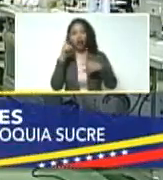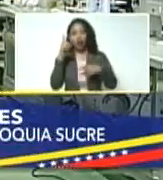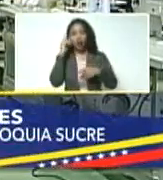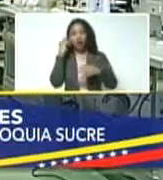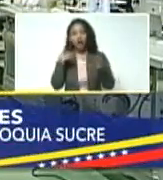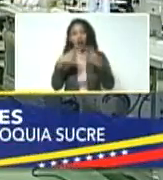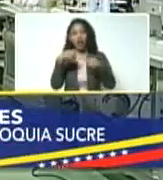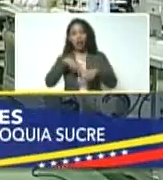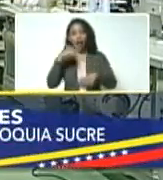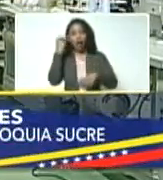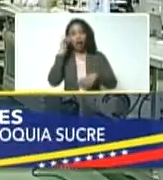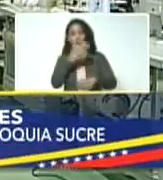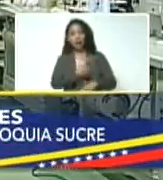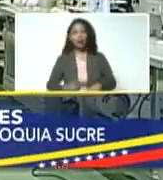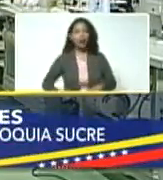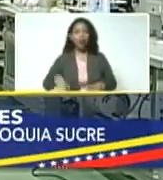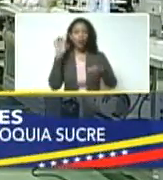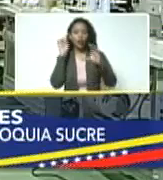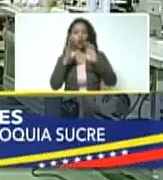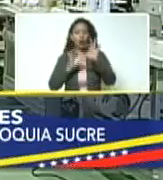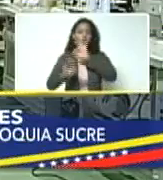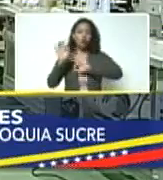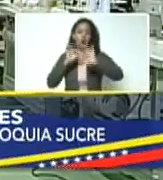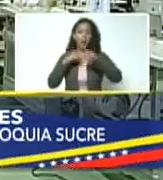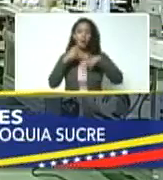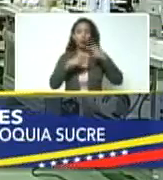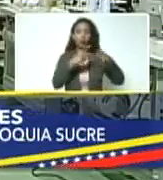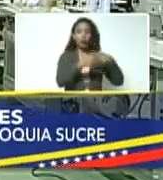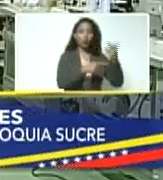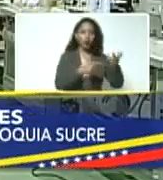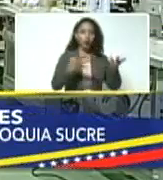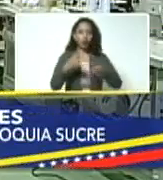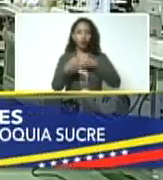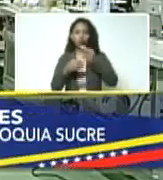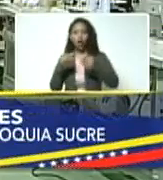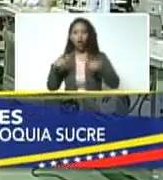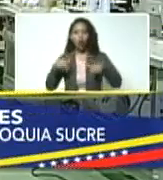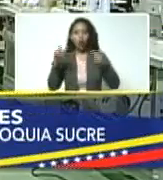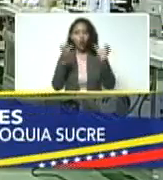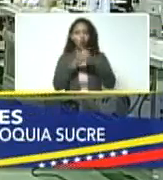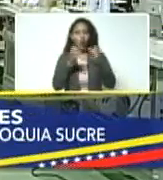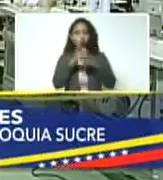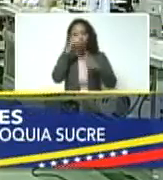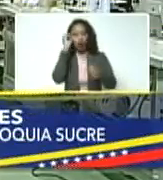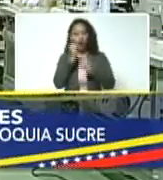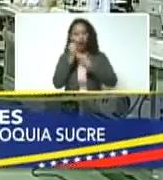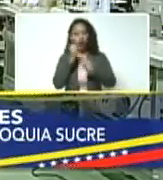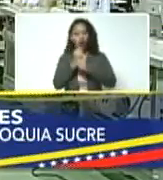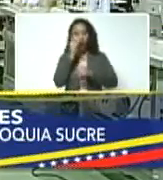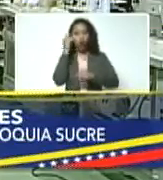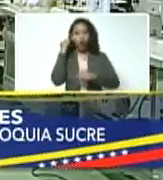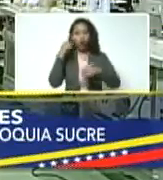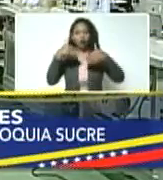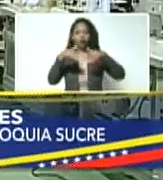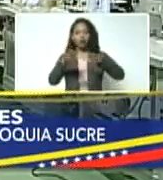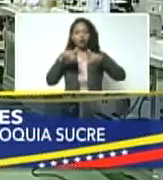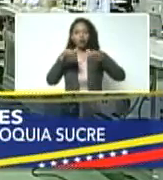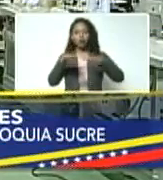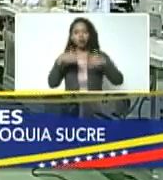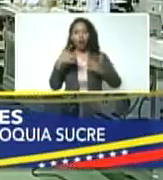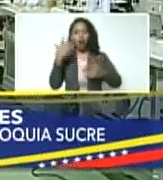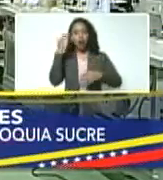y aquí está la presidenta del fondo, que nos explique ese proceso que se hizo con este grupo de trabajadoras textiles que